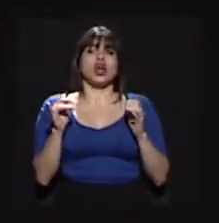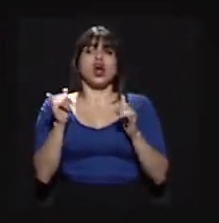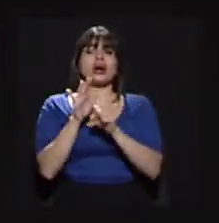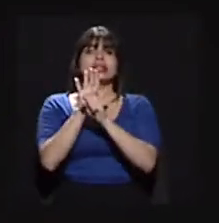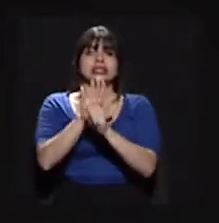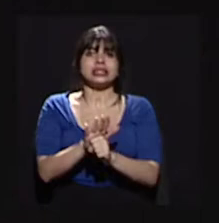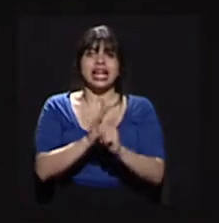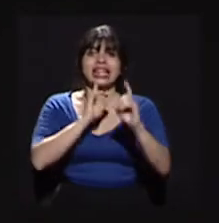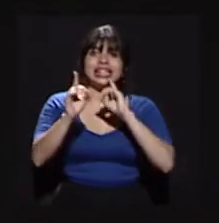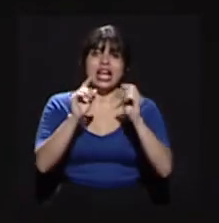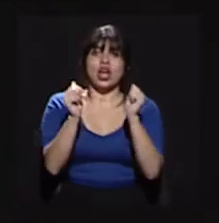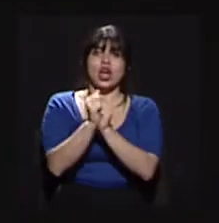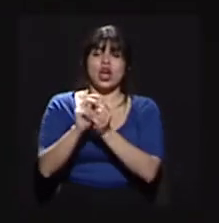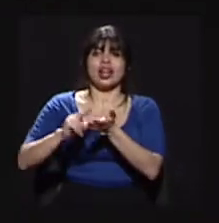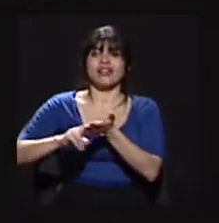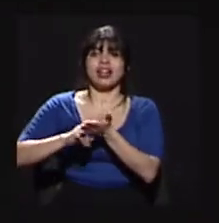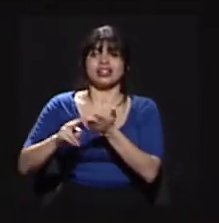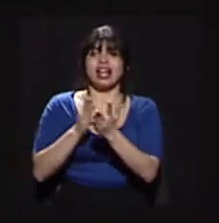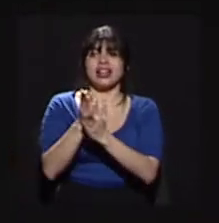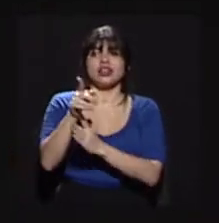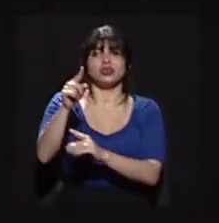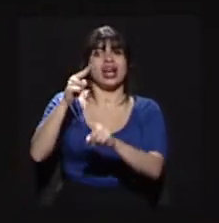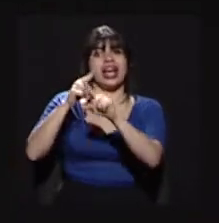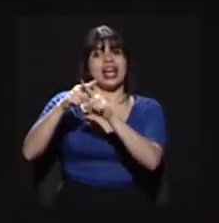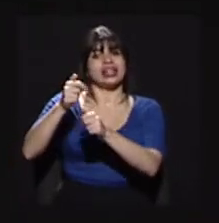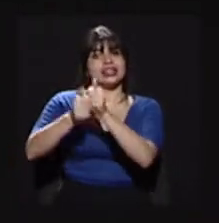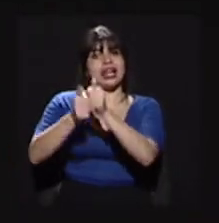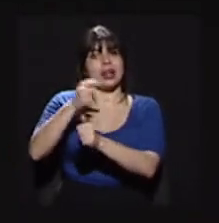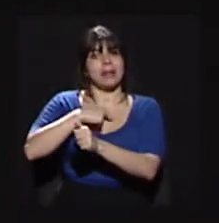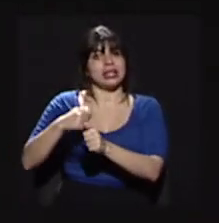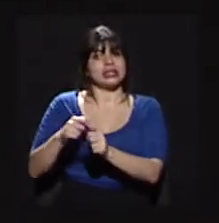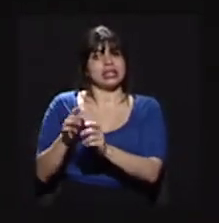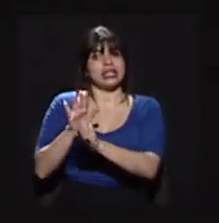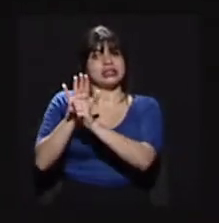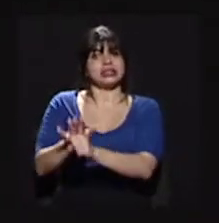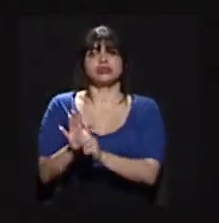un diálogo o con liberación nacional a través de su ex candidato presidencial